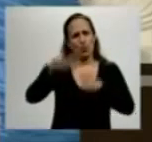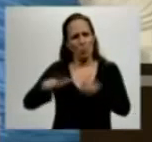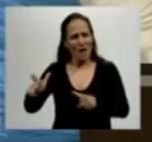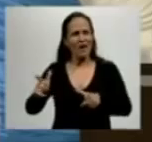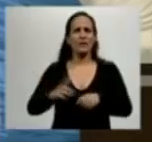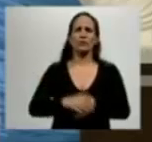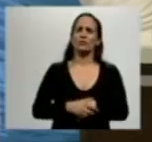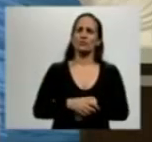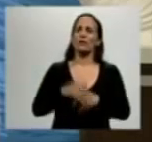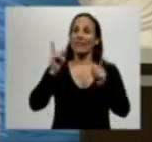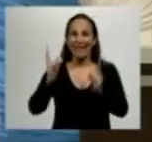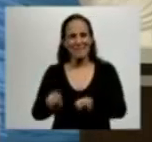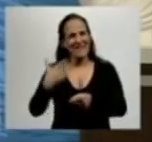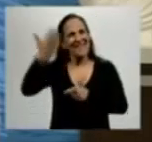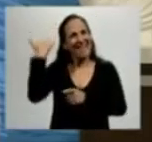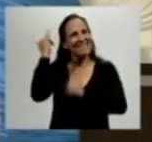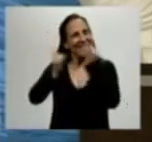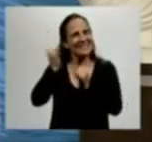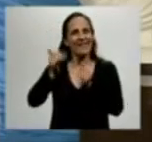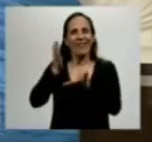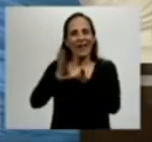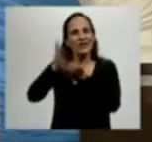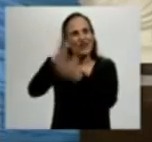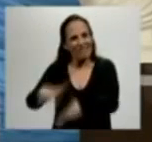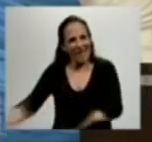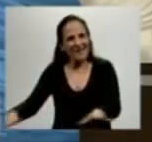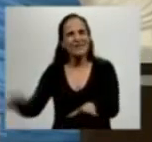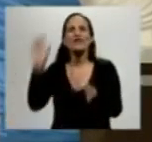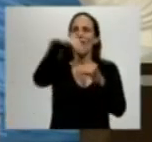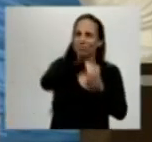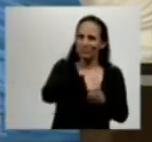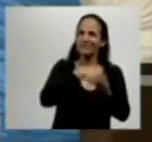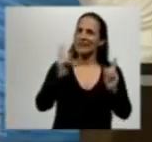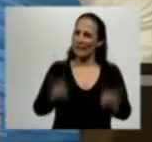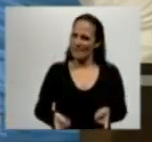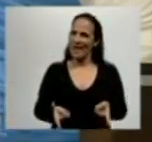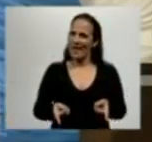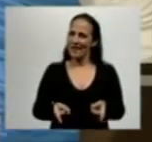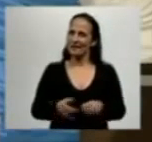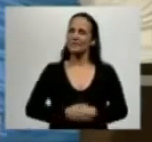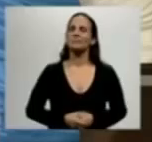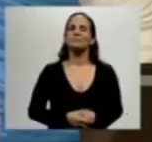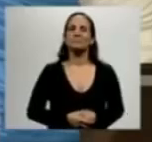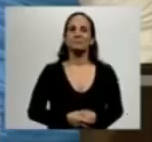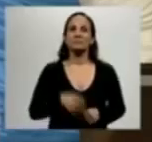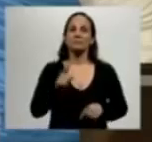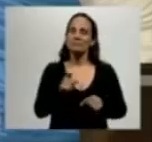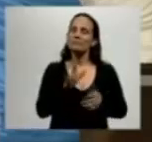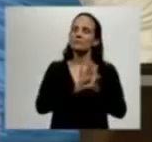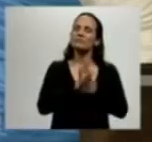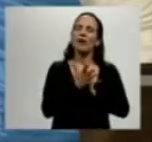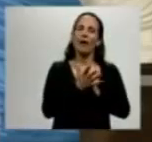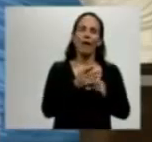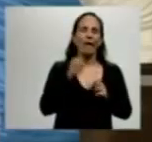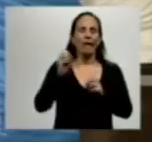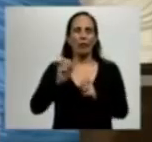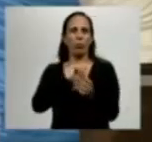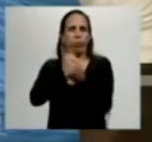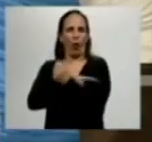incorporación de los derechos del niño y la infancia. El equilibrio de las relaciones entre débiles y poderosos es